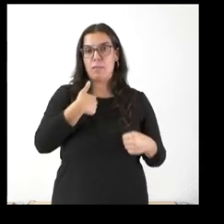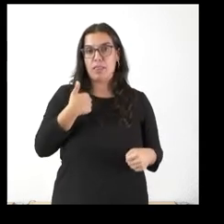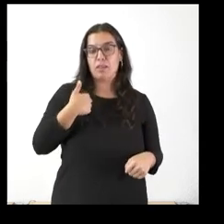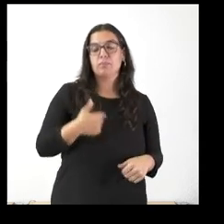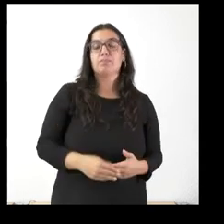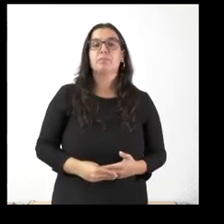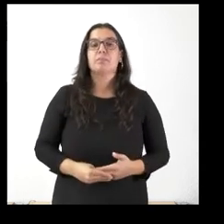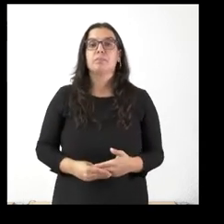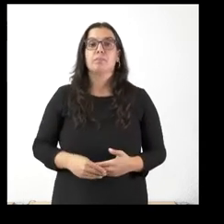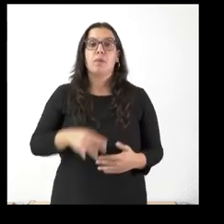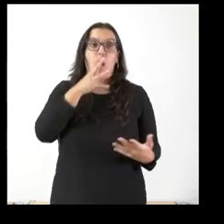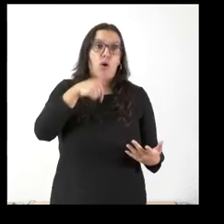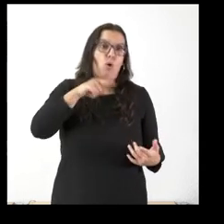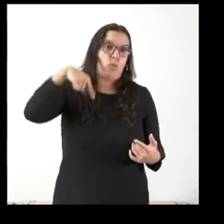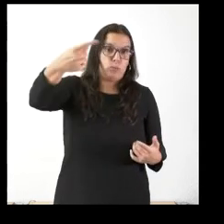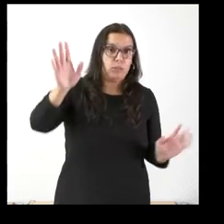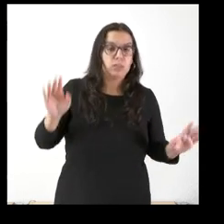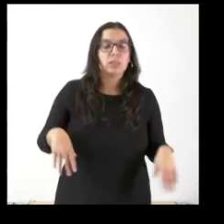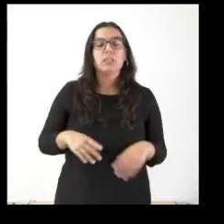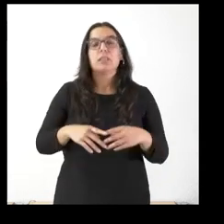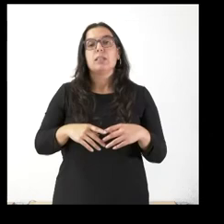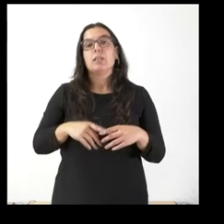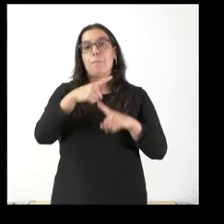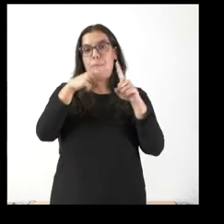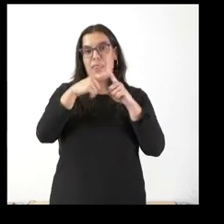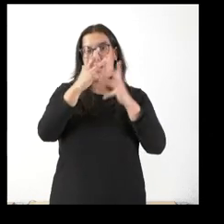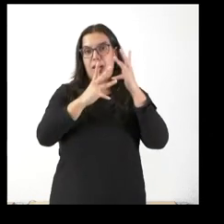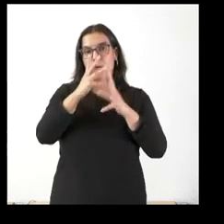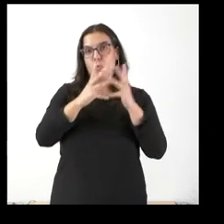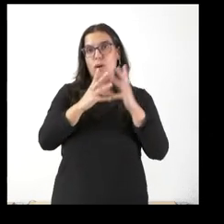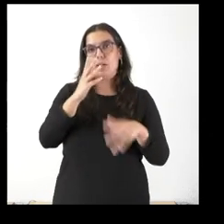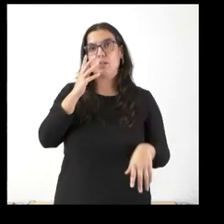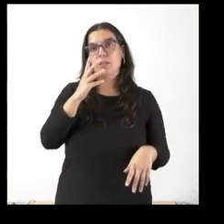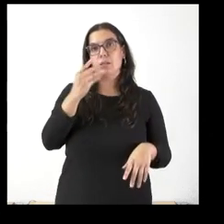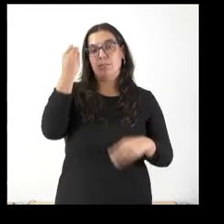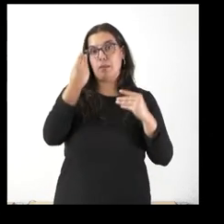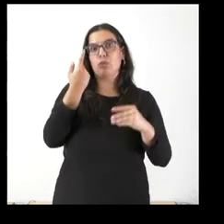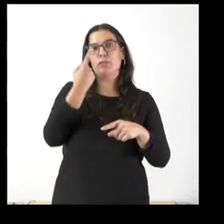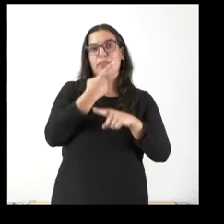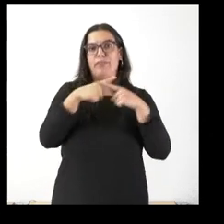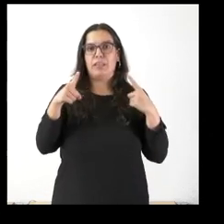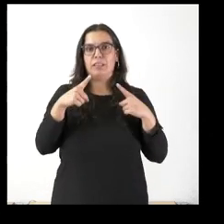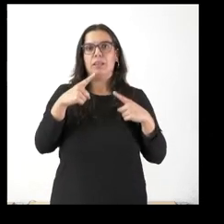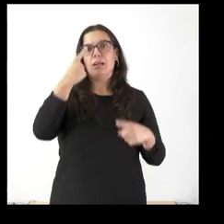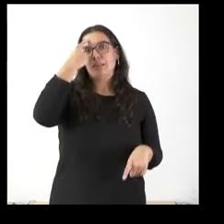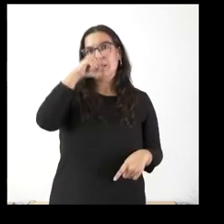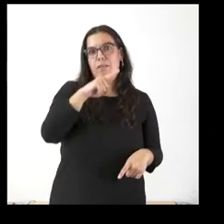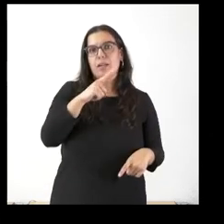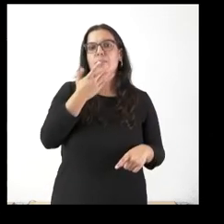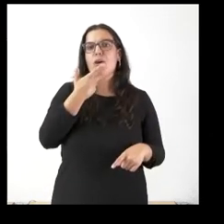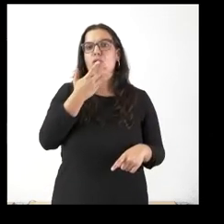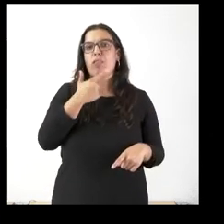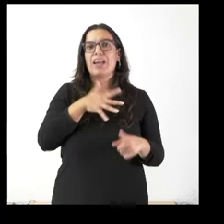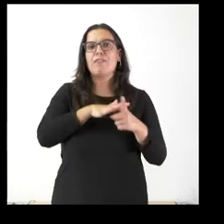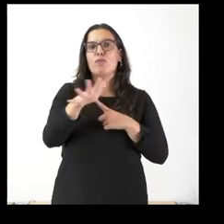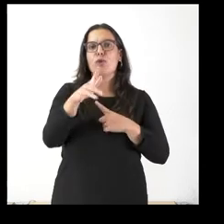no sé si ahora o en algún momento, la media y también la mediana, que yo creo que son dos medidas que nos permiten conocer cómo se va a ver reflejada